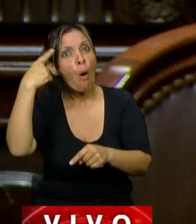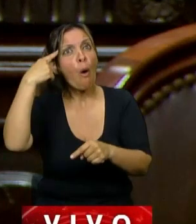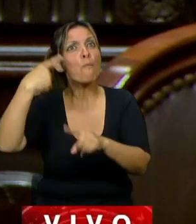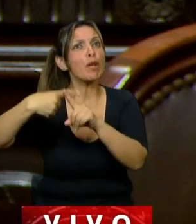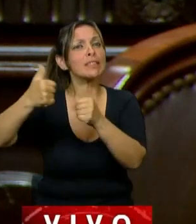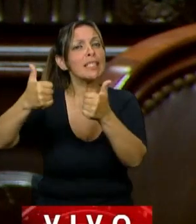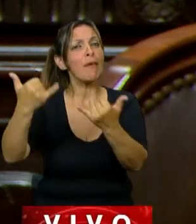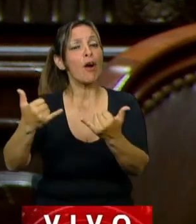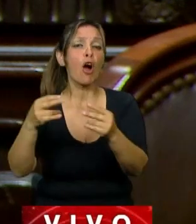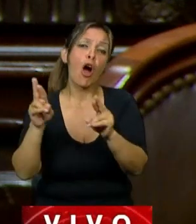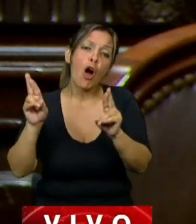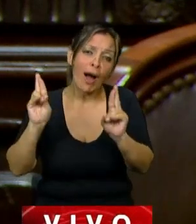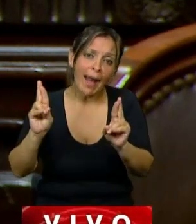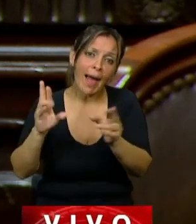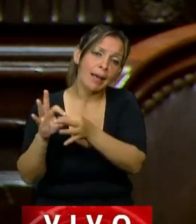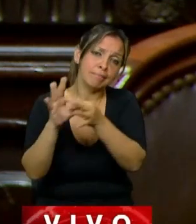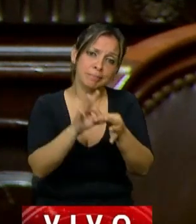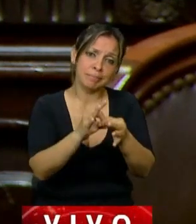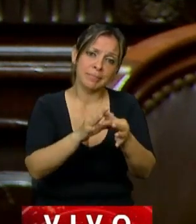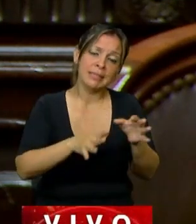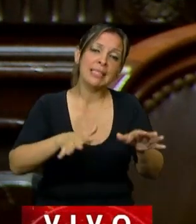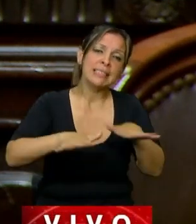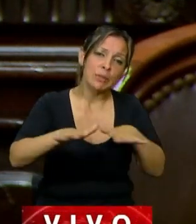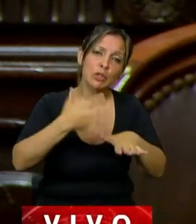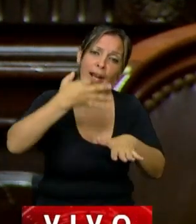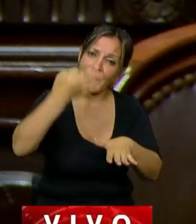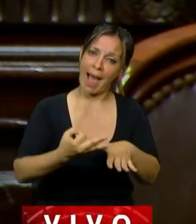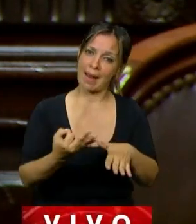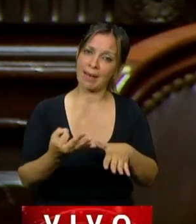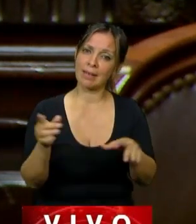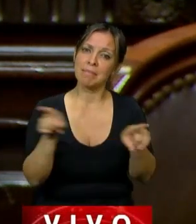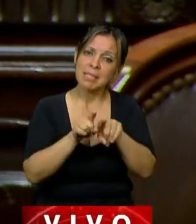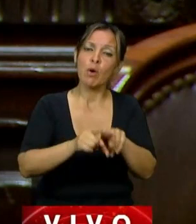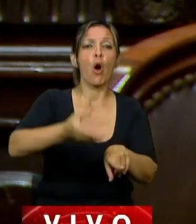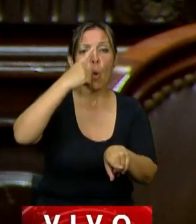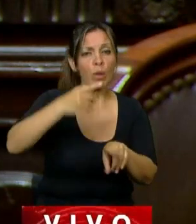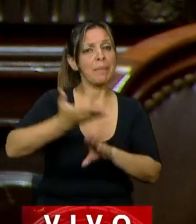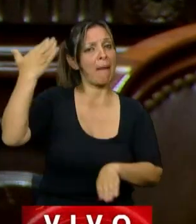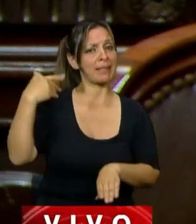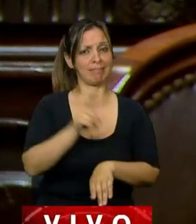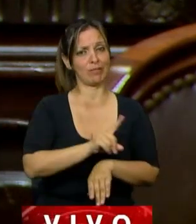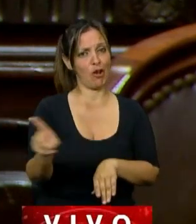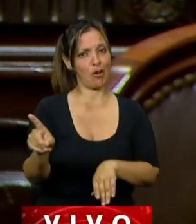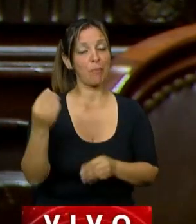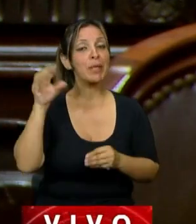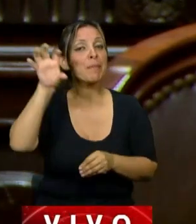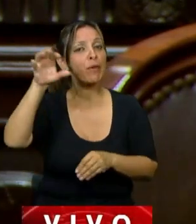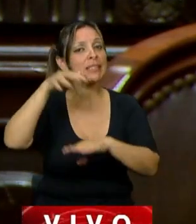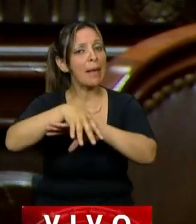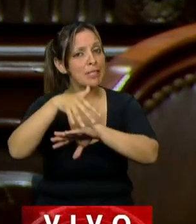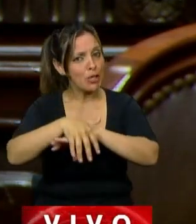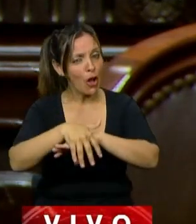realmente atadas a hechos concretos y positivos, y no como la última vez. Porque en la provincia de